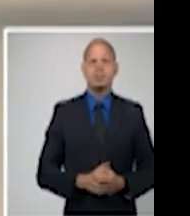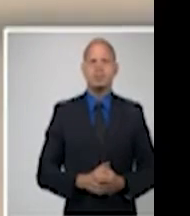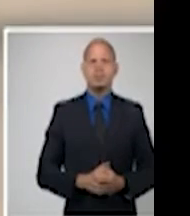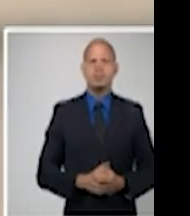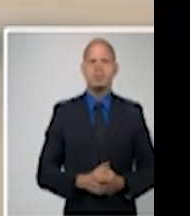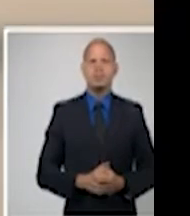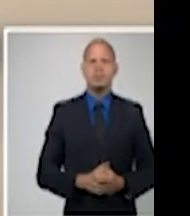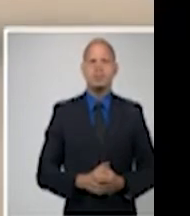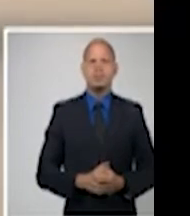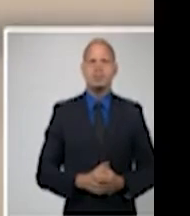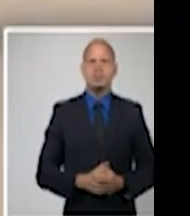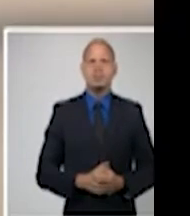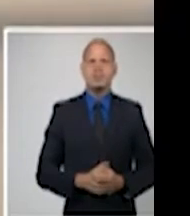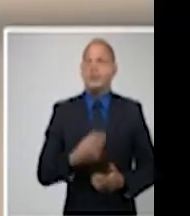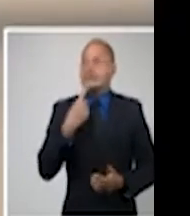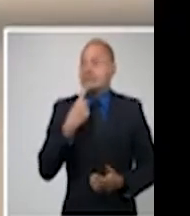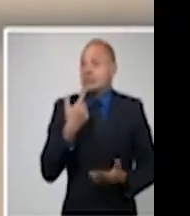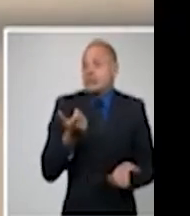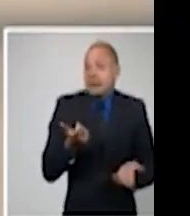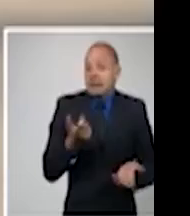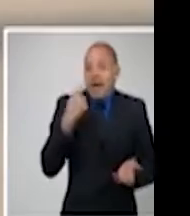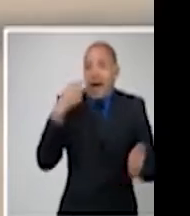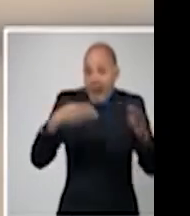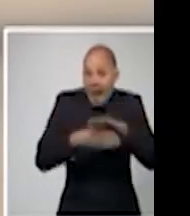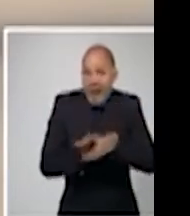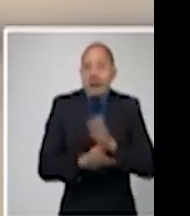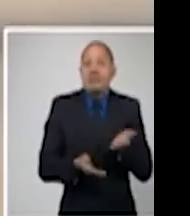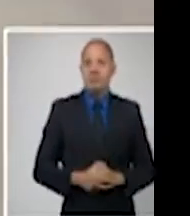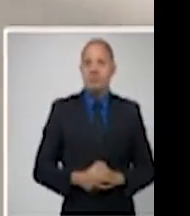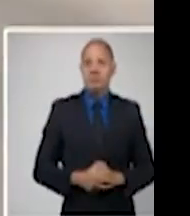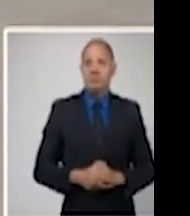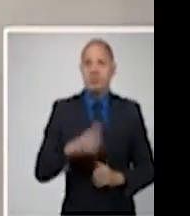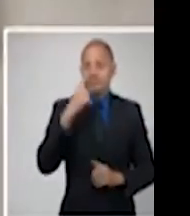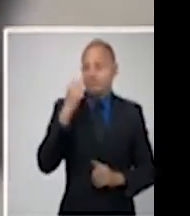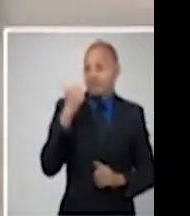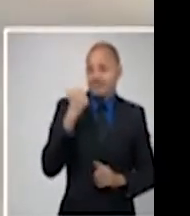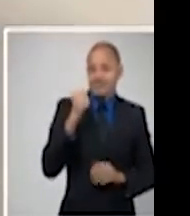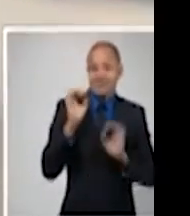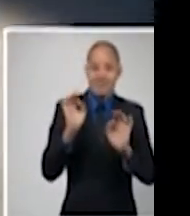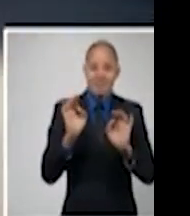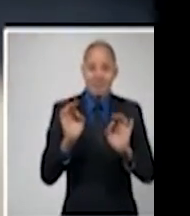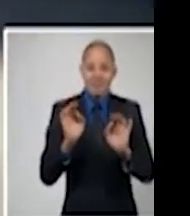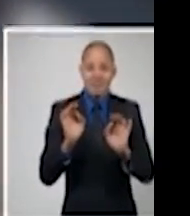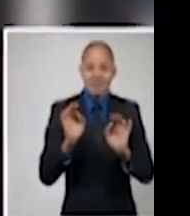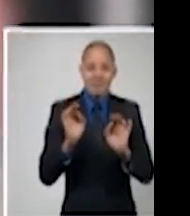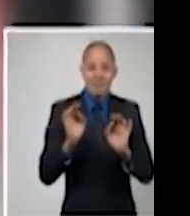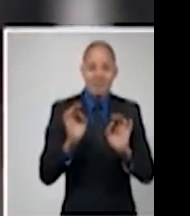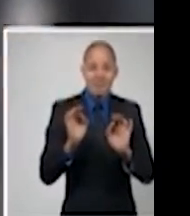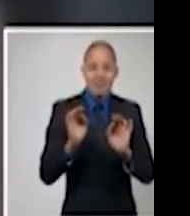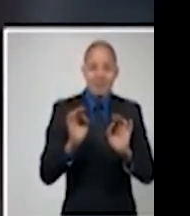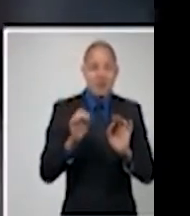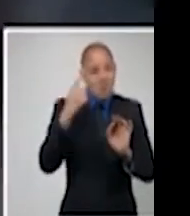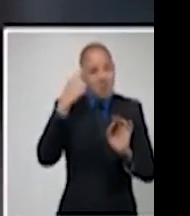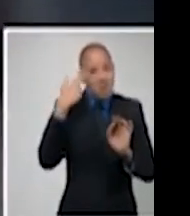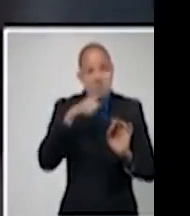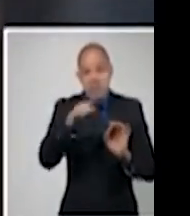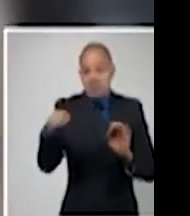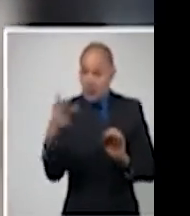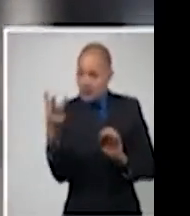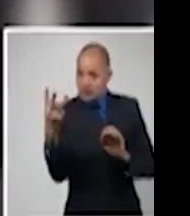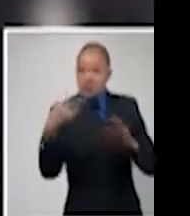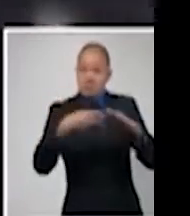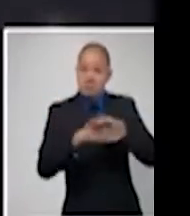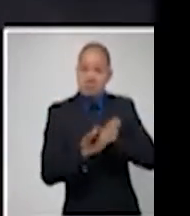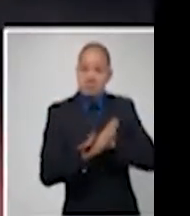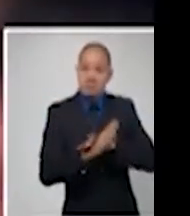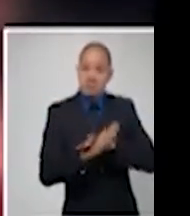esta cuba el objetivo no ha cambiado al iniciar la economía cubana y provocar sufrimientos a su población para que se revuelva en contra del gobierno